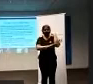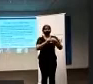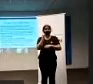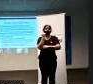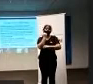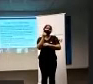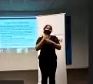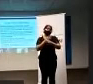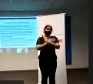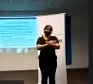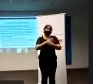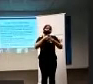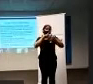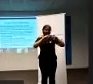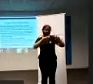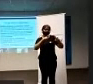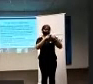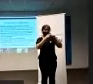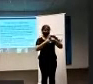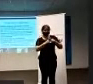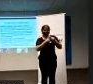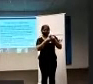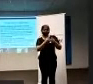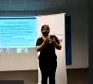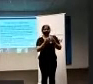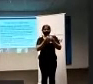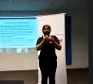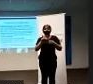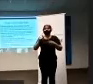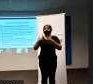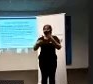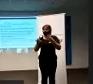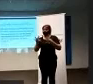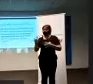es poco probable que exista mayor riesgo de efectos adversos. Siguiente.